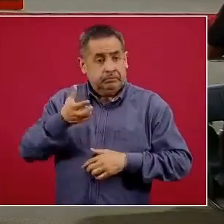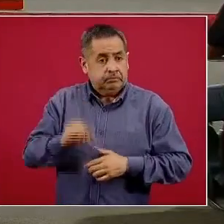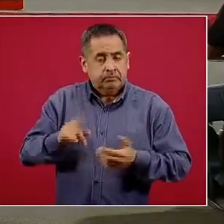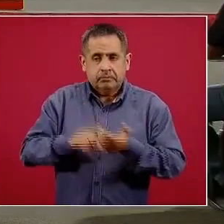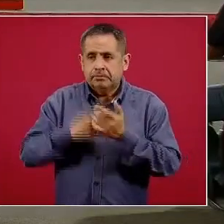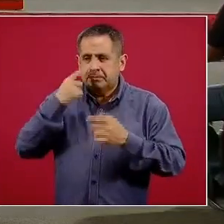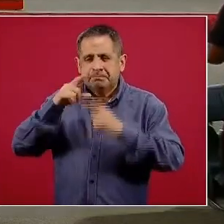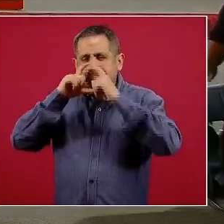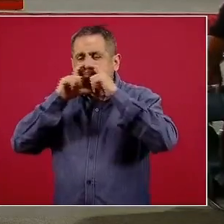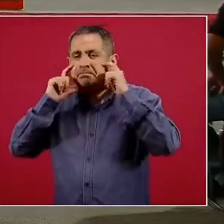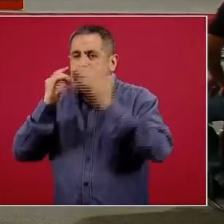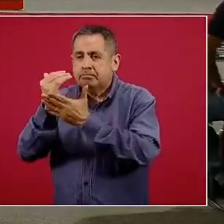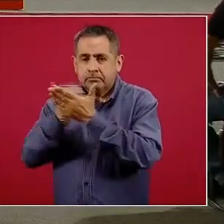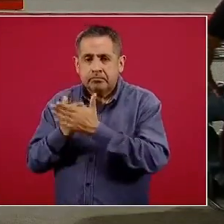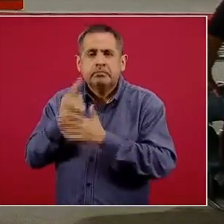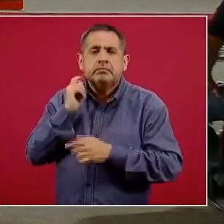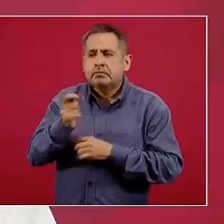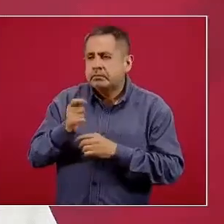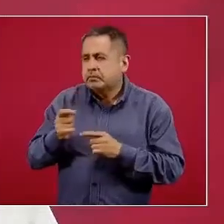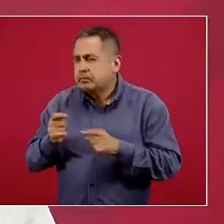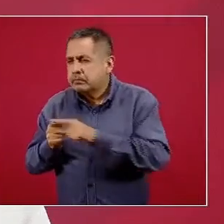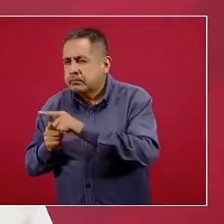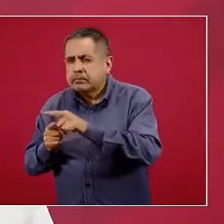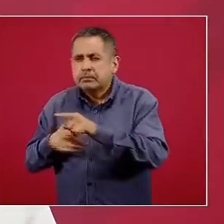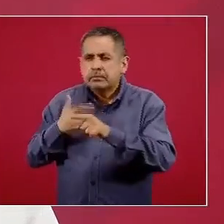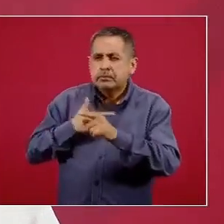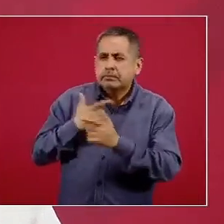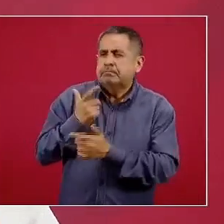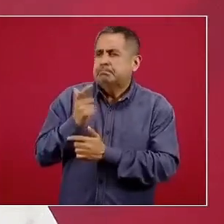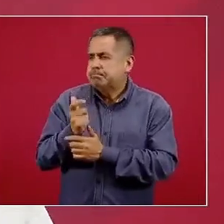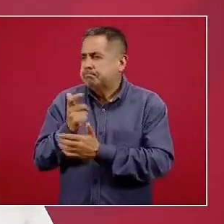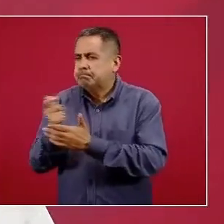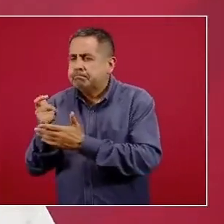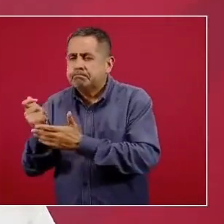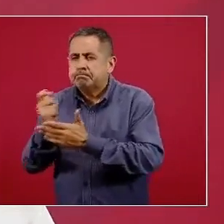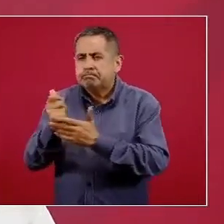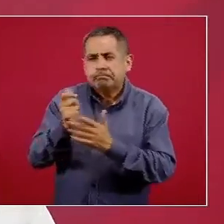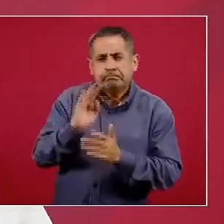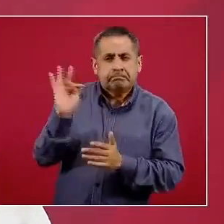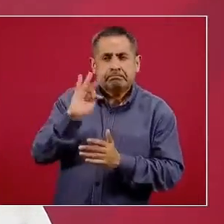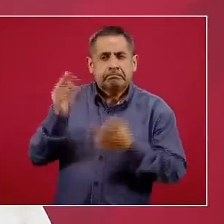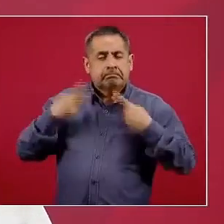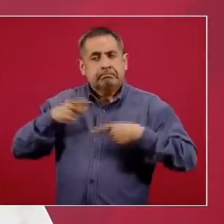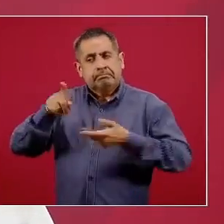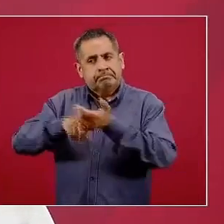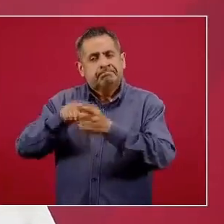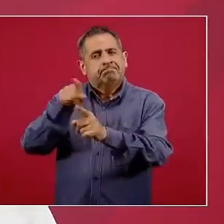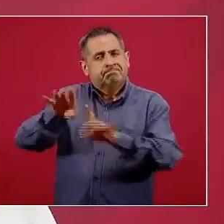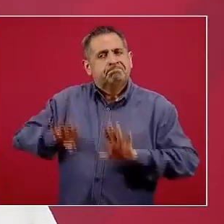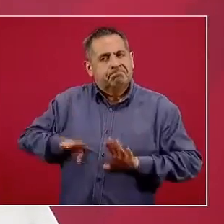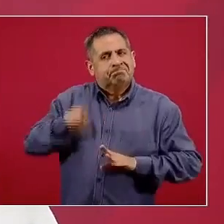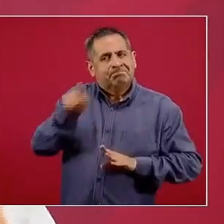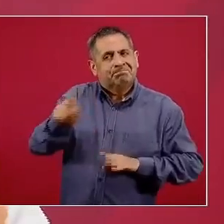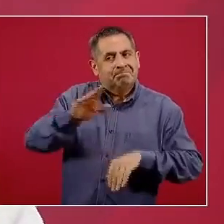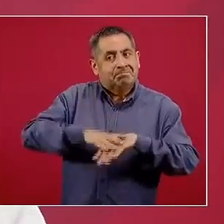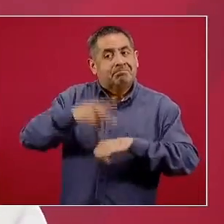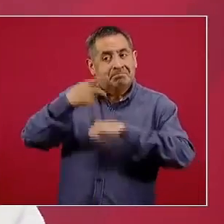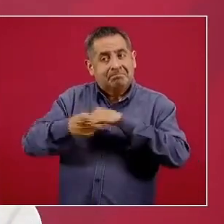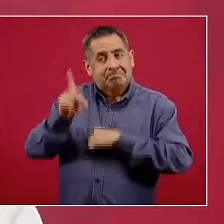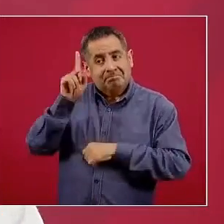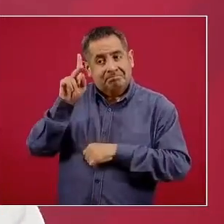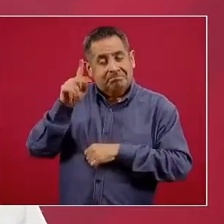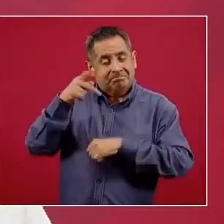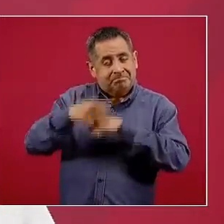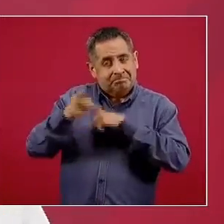influenza es para disminuir la probabilidad de complicaciones en personas cuyas características les hacen